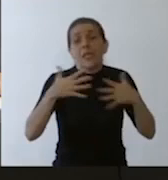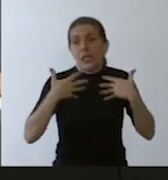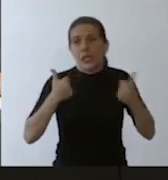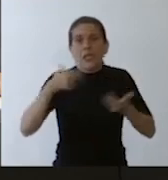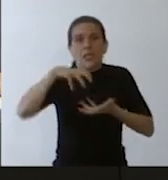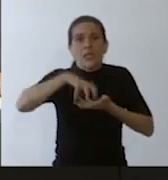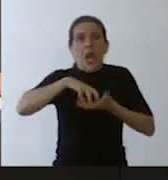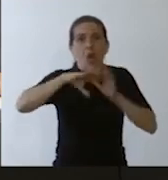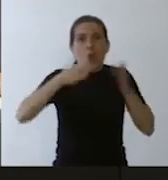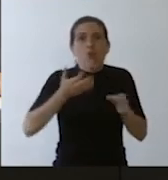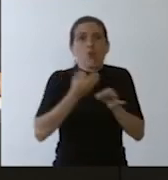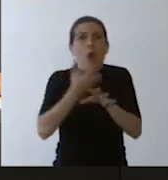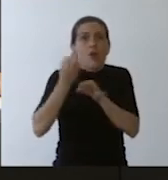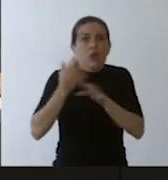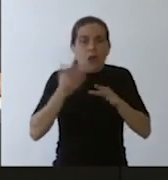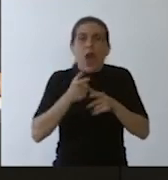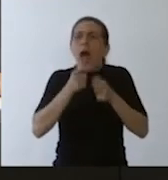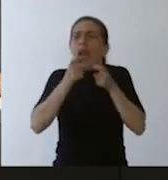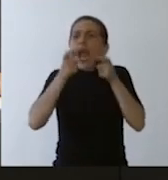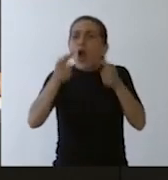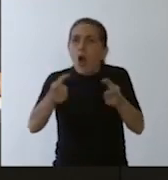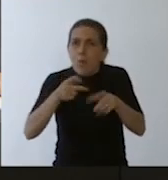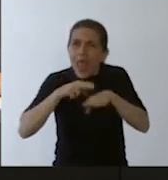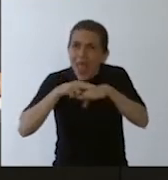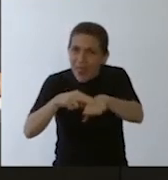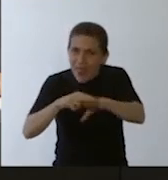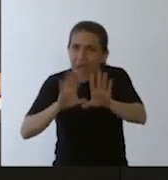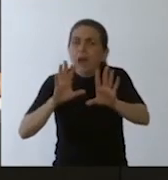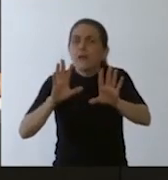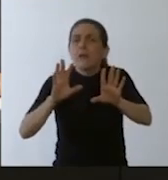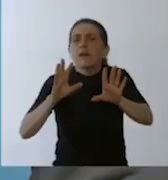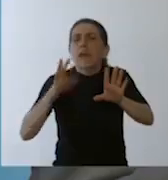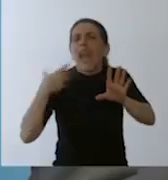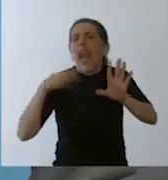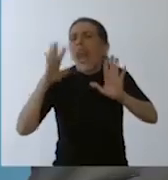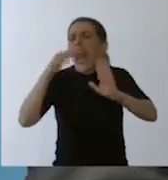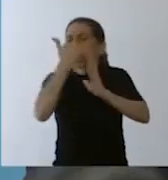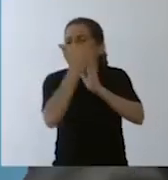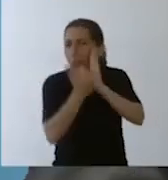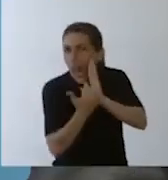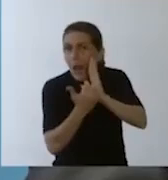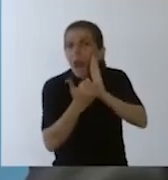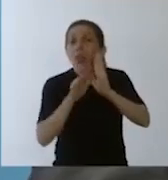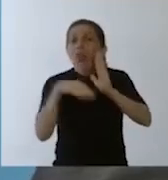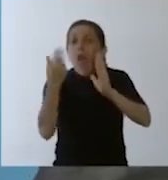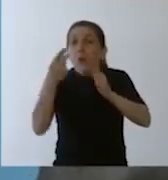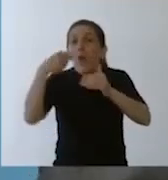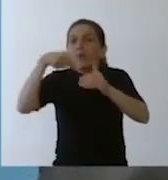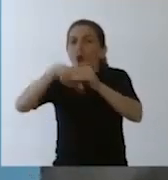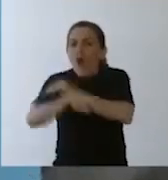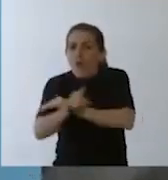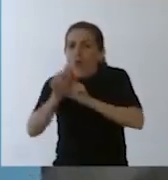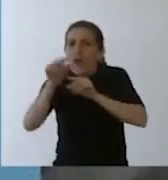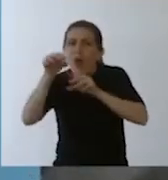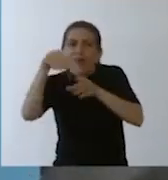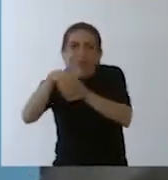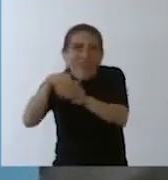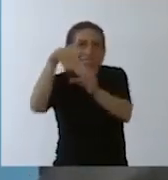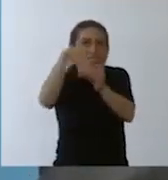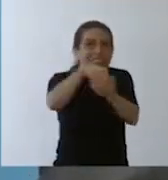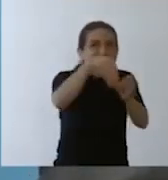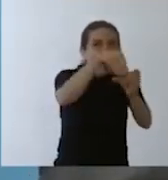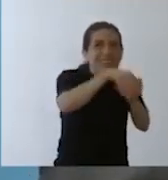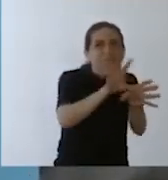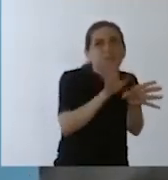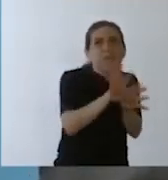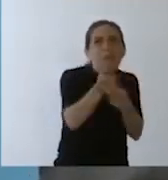los expertos las recomendaciones generales y después hay ciertos lineamientos más concretos que se manejan